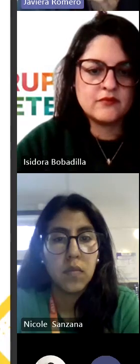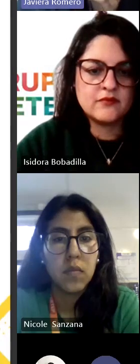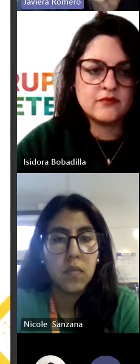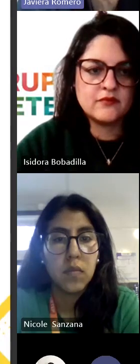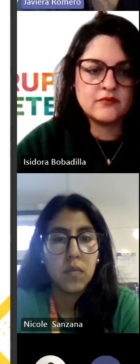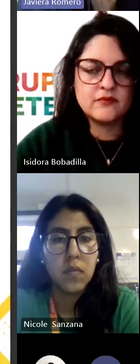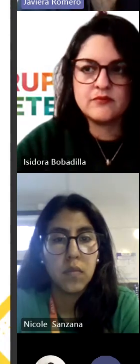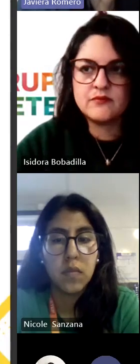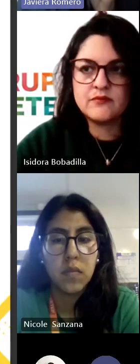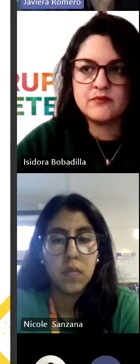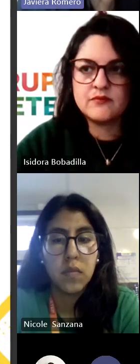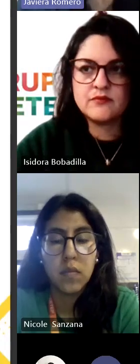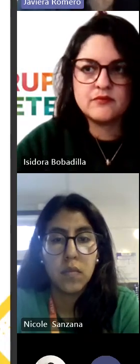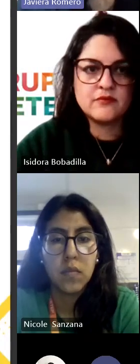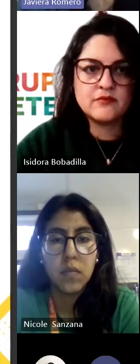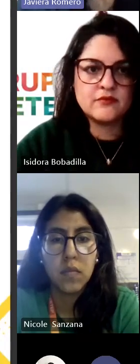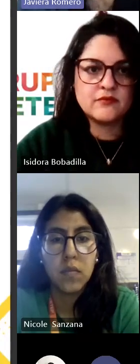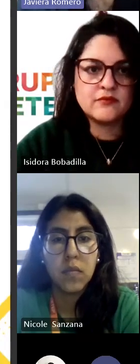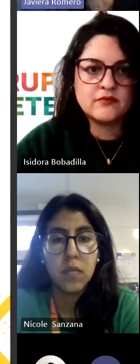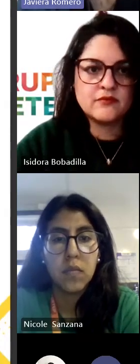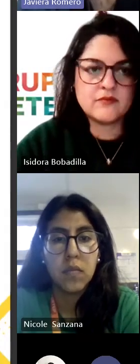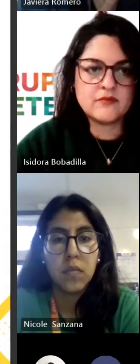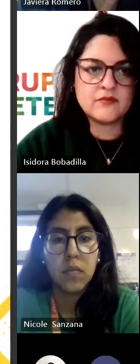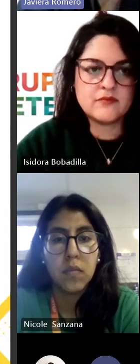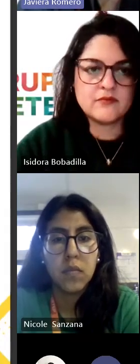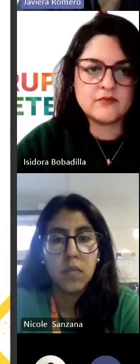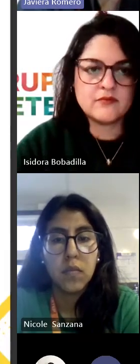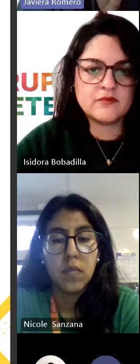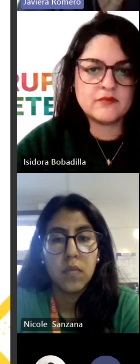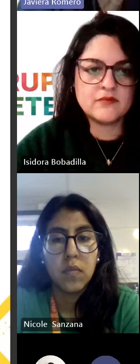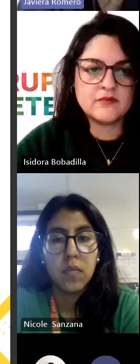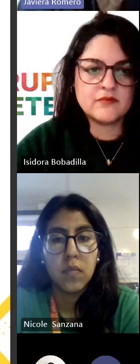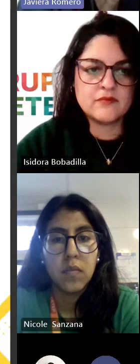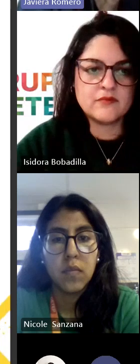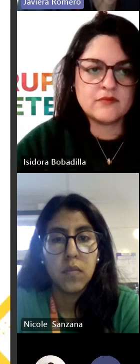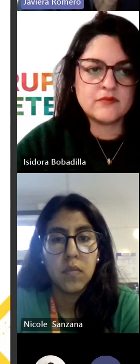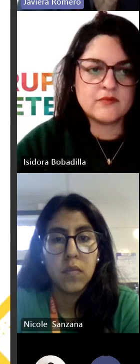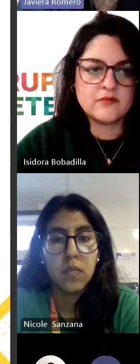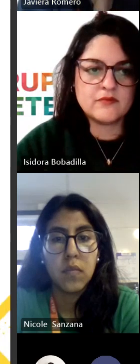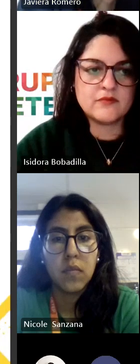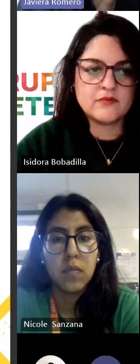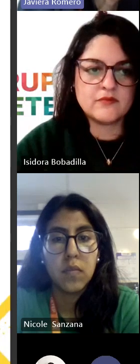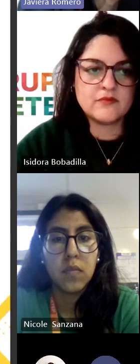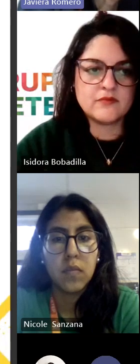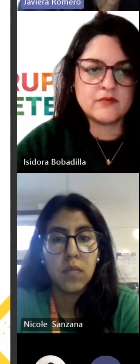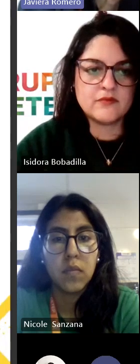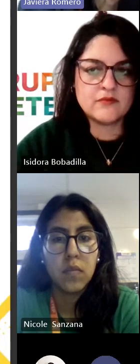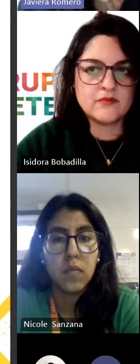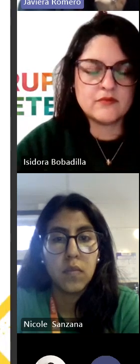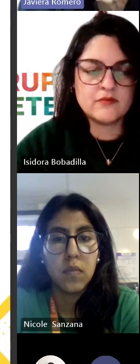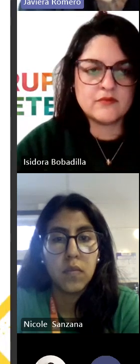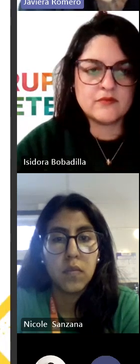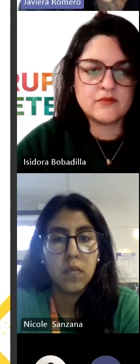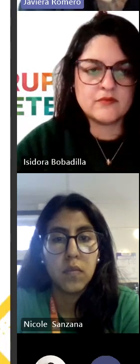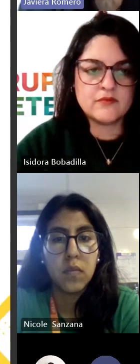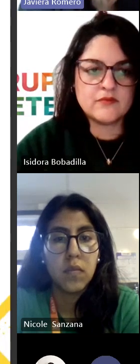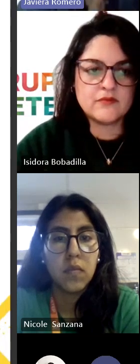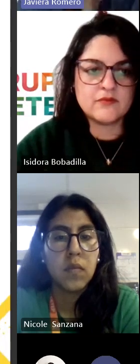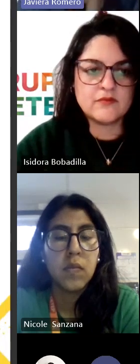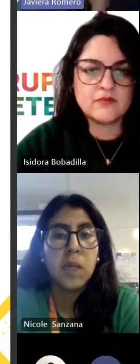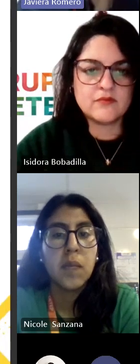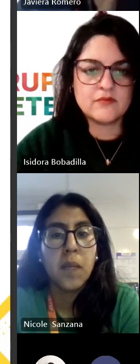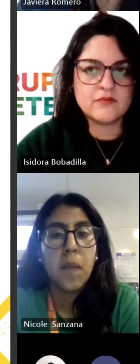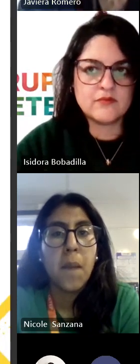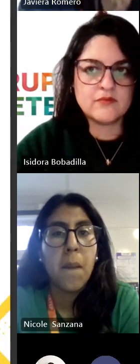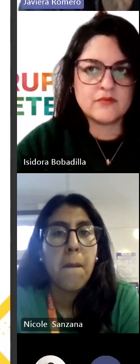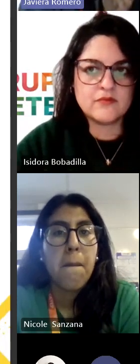por ejemplo, los trastornos mentales en la familia, ¿ya?, que puedan existir. Tenemos antecedentes familiares de suicidio.